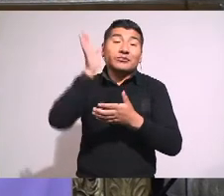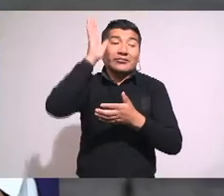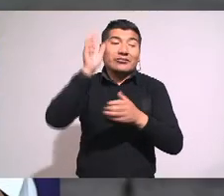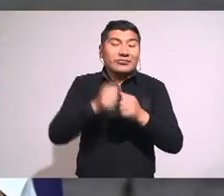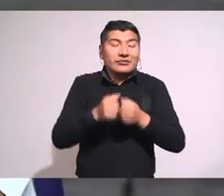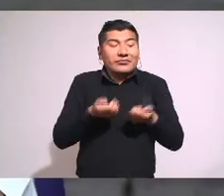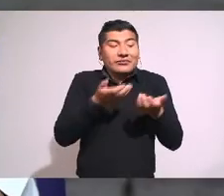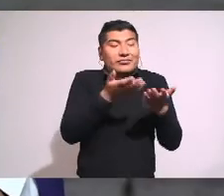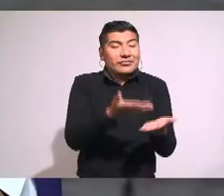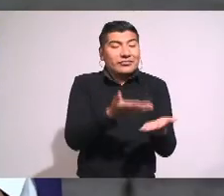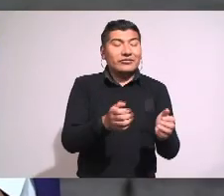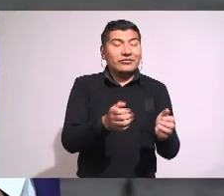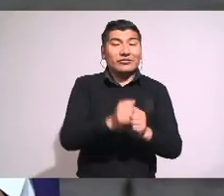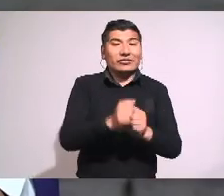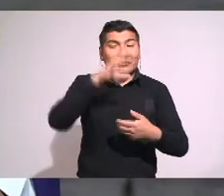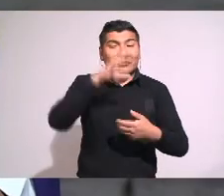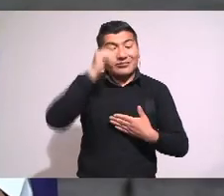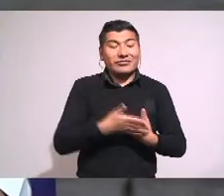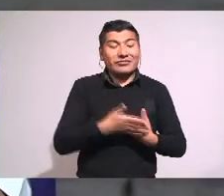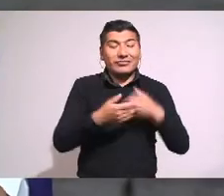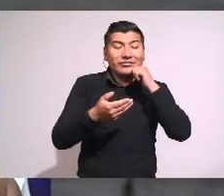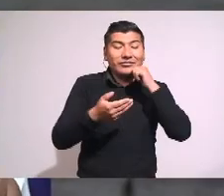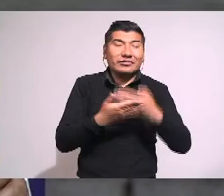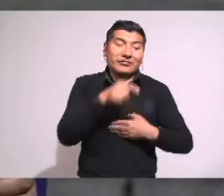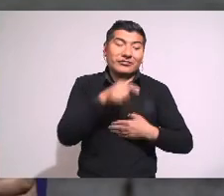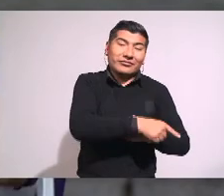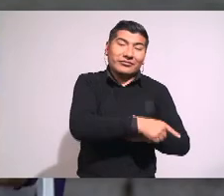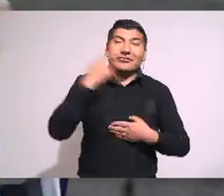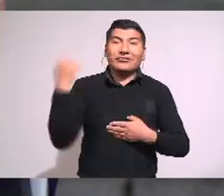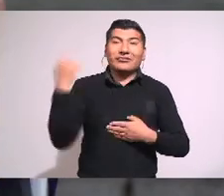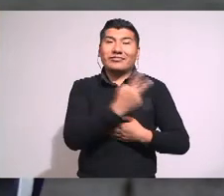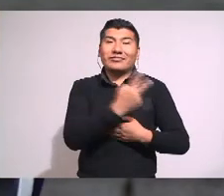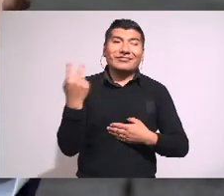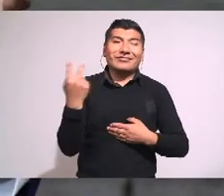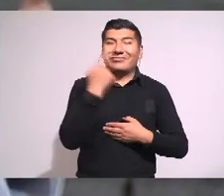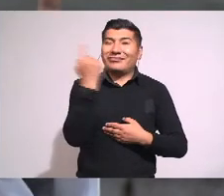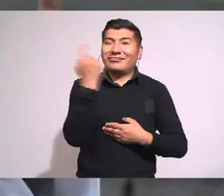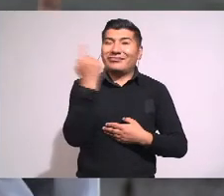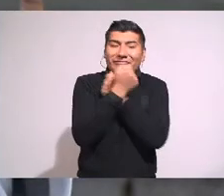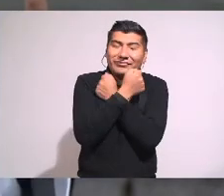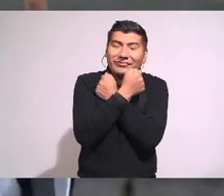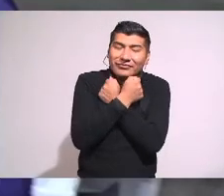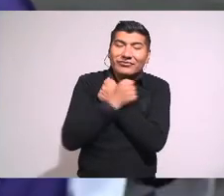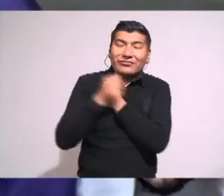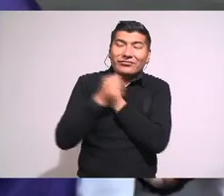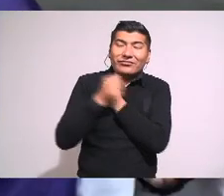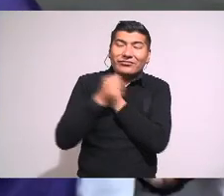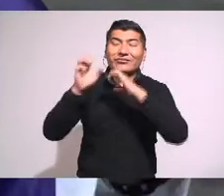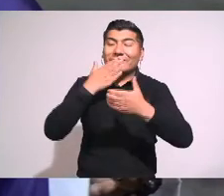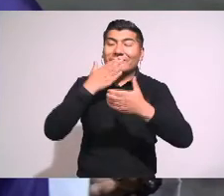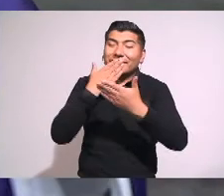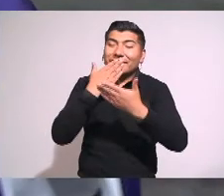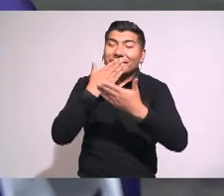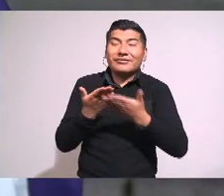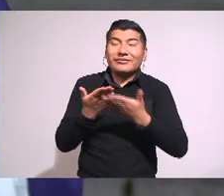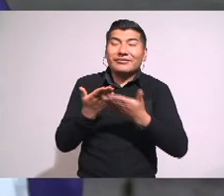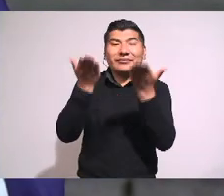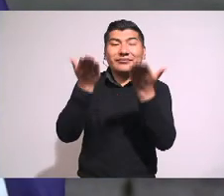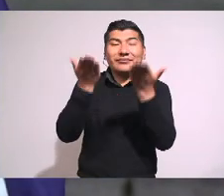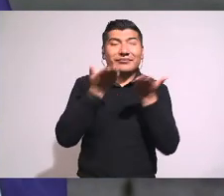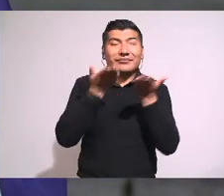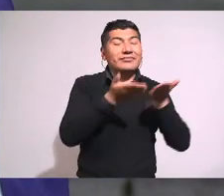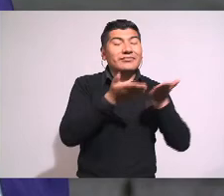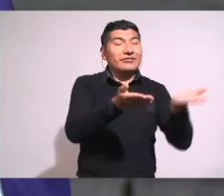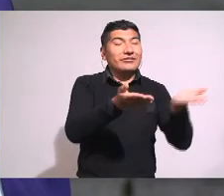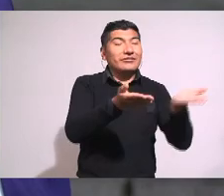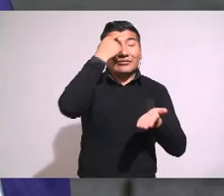hijos y unos hijos para con sus padres. Buscar siempre el bien de la persona a quien amamos.